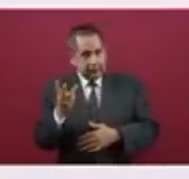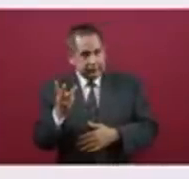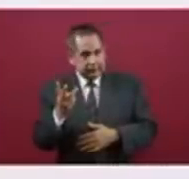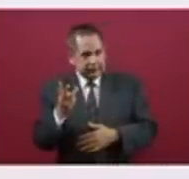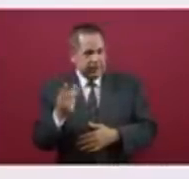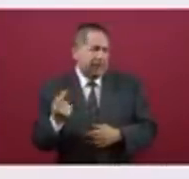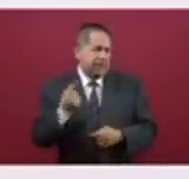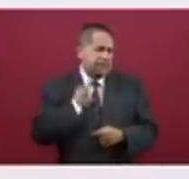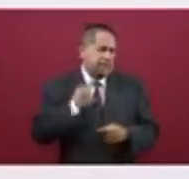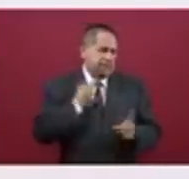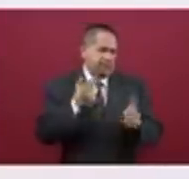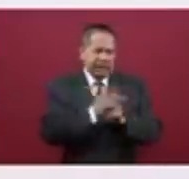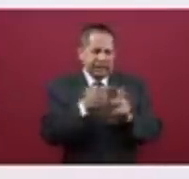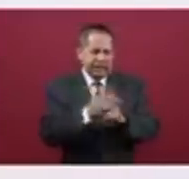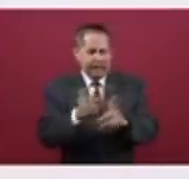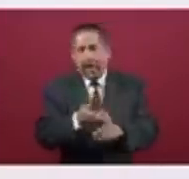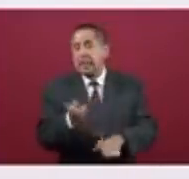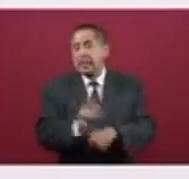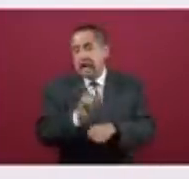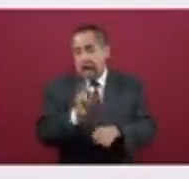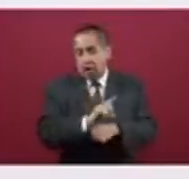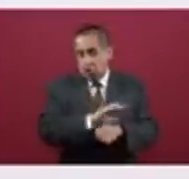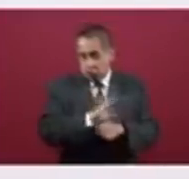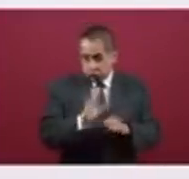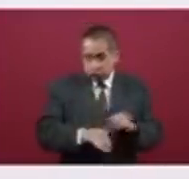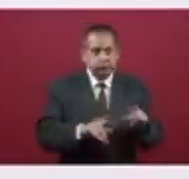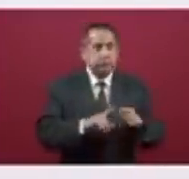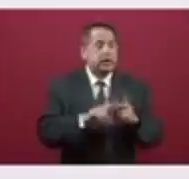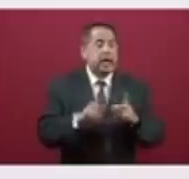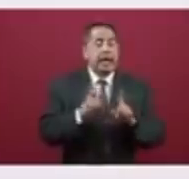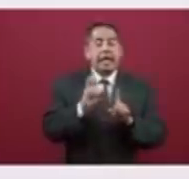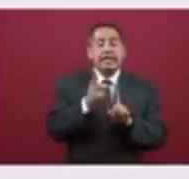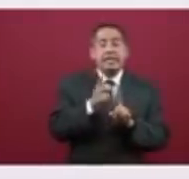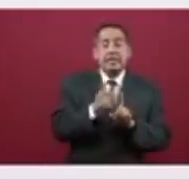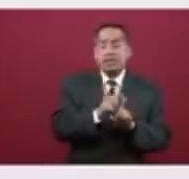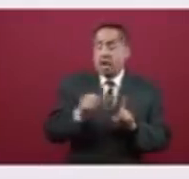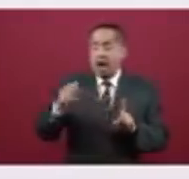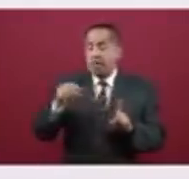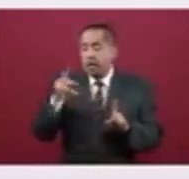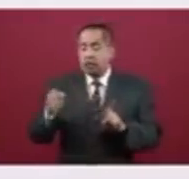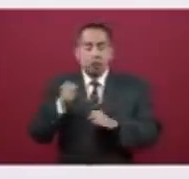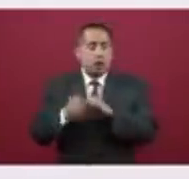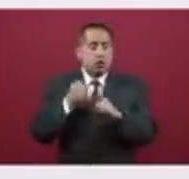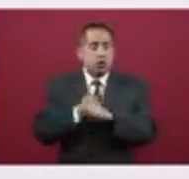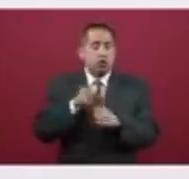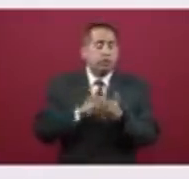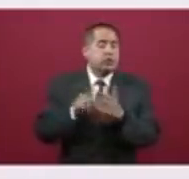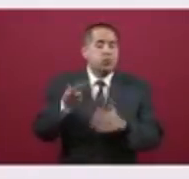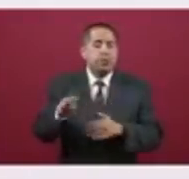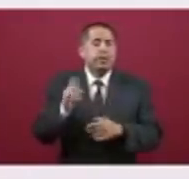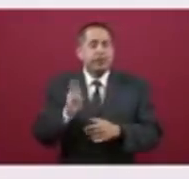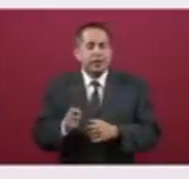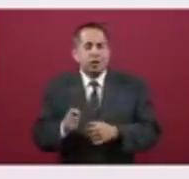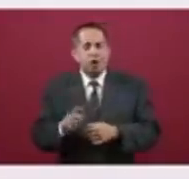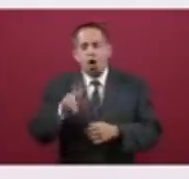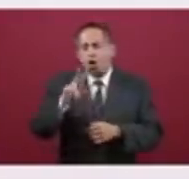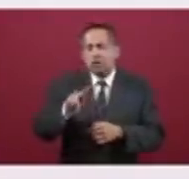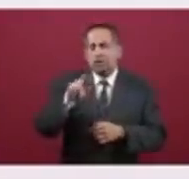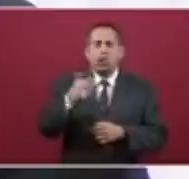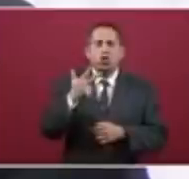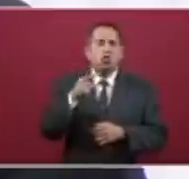homicidios diarios y de diciembre a marzo de 2019 ha sido de 80 y